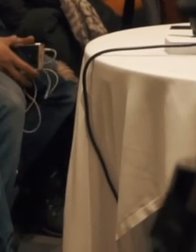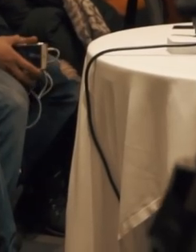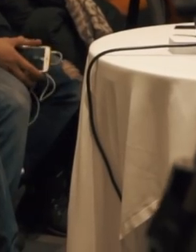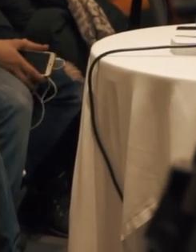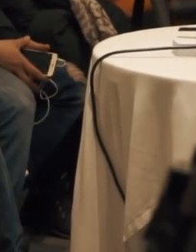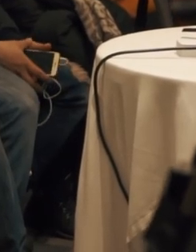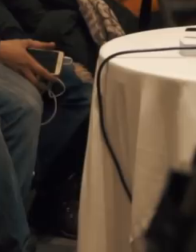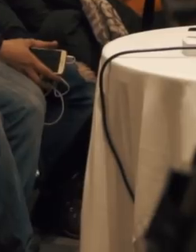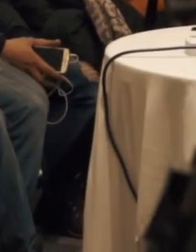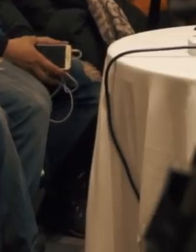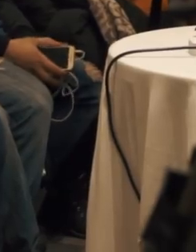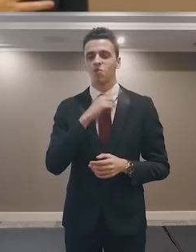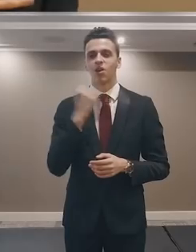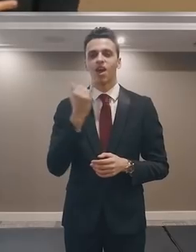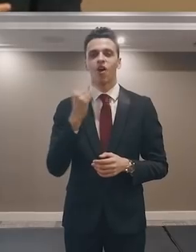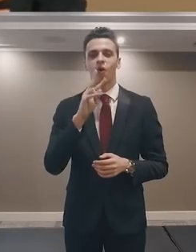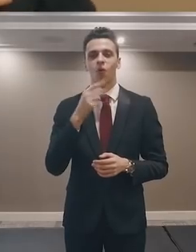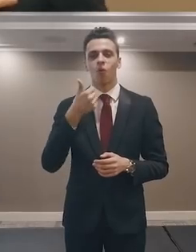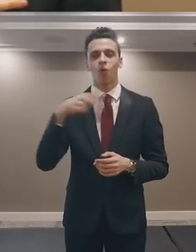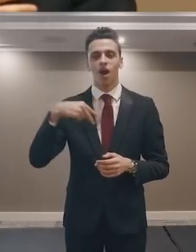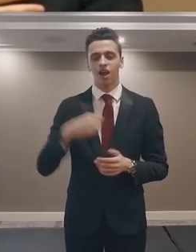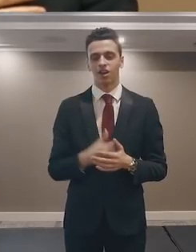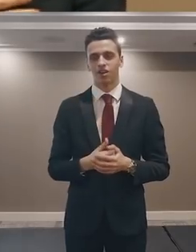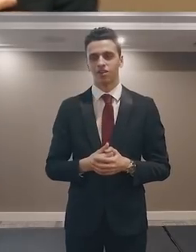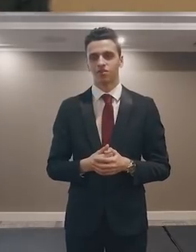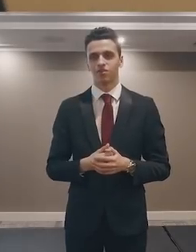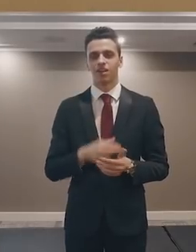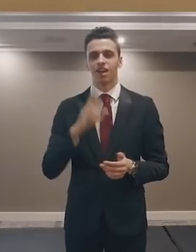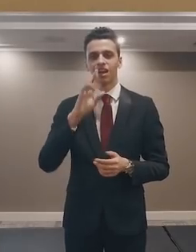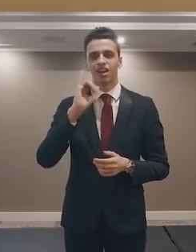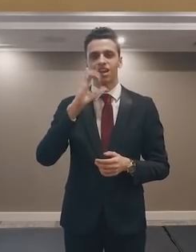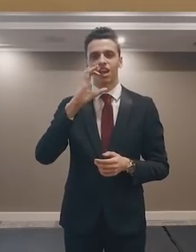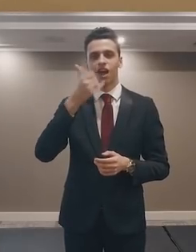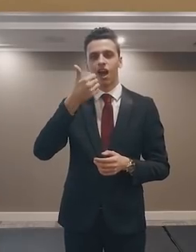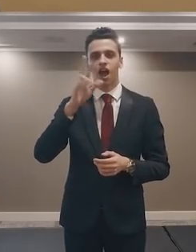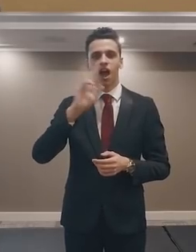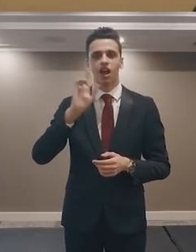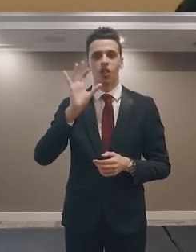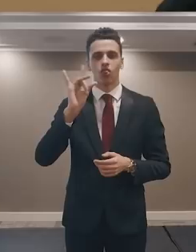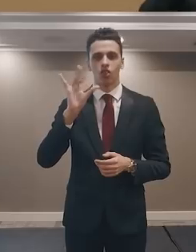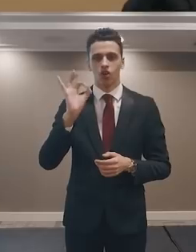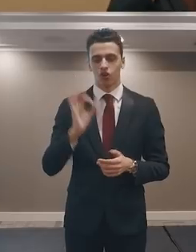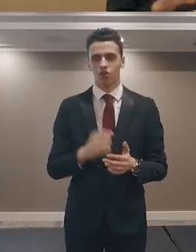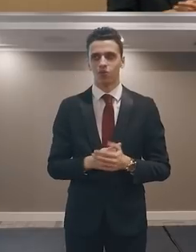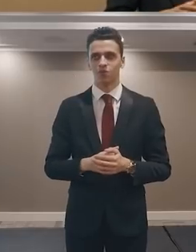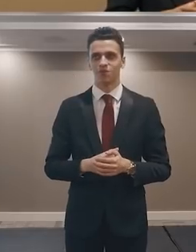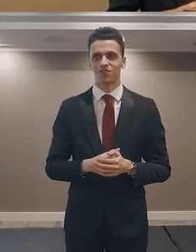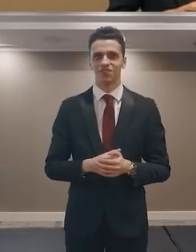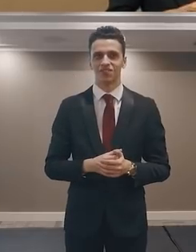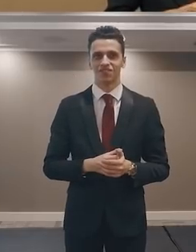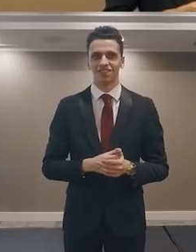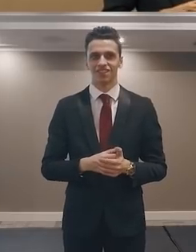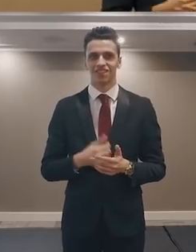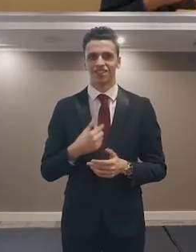muy buenas tardes a todos mi nombre es juan ricardo soy de valència valenciano de toda la vida fallero follonero divertido me encanta